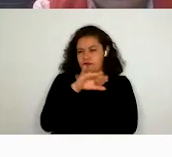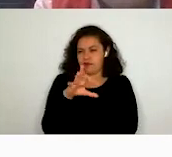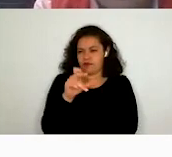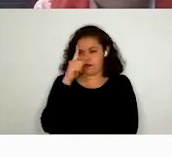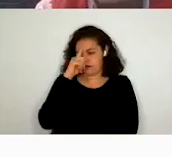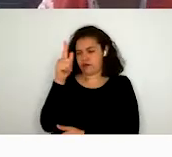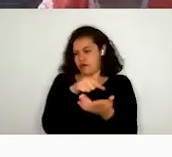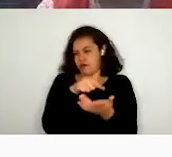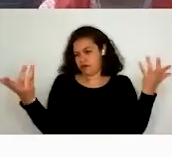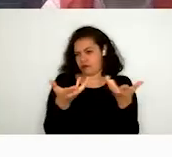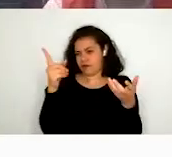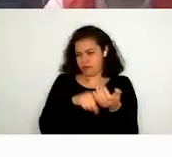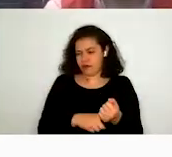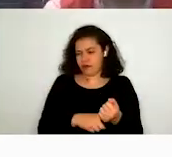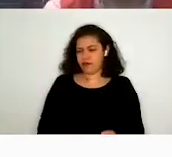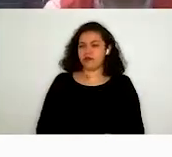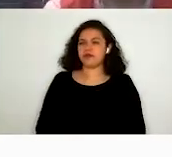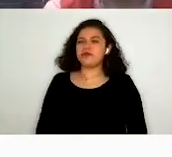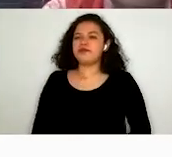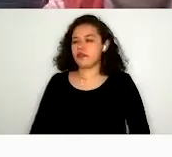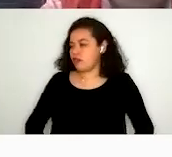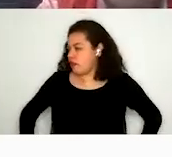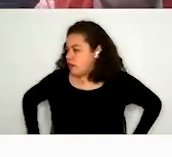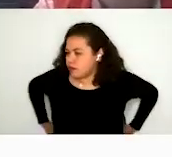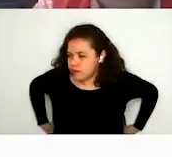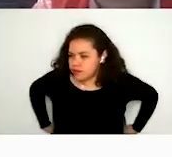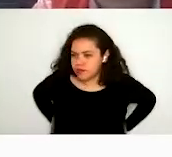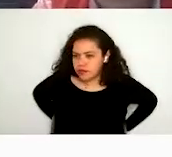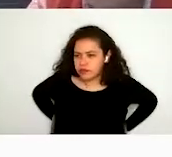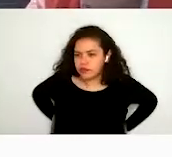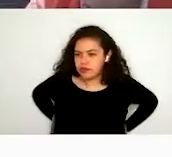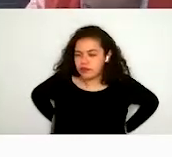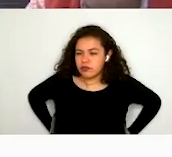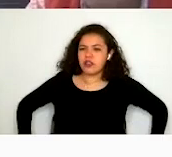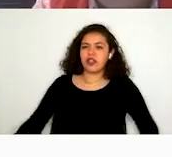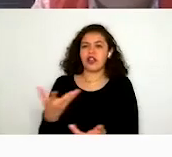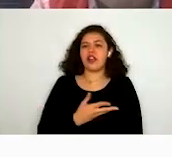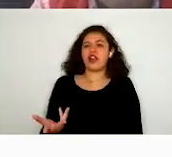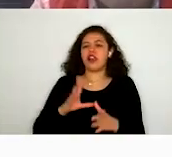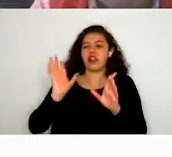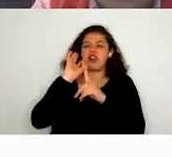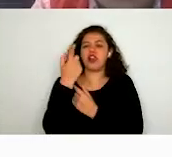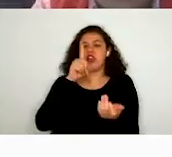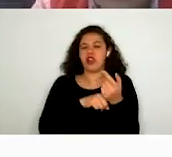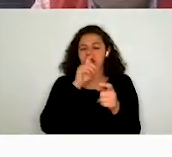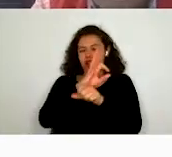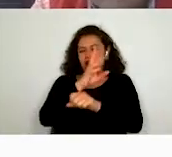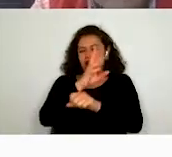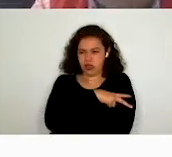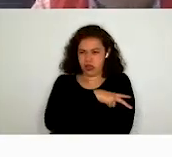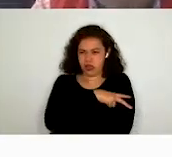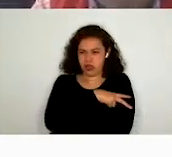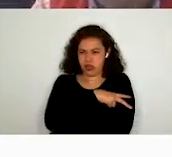inmueble. Entonces, si se dan cuenta, el Comité Interno de Protección Civil no nada